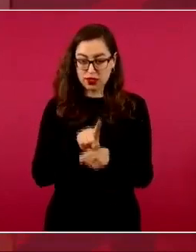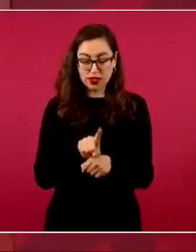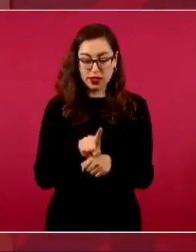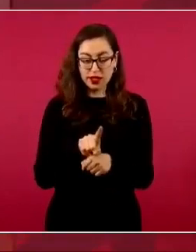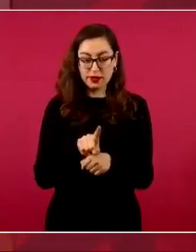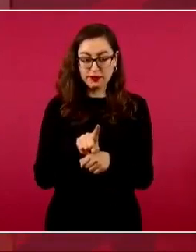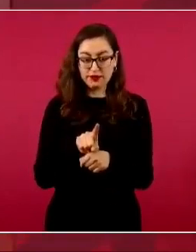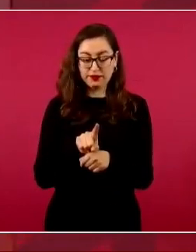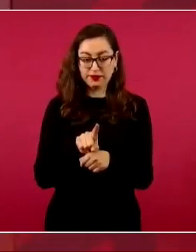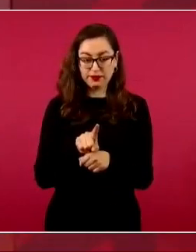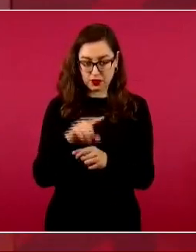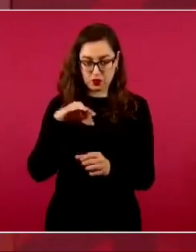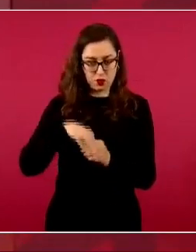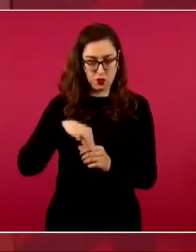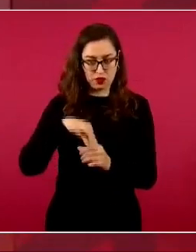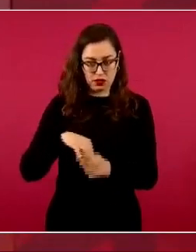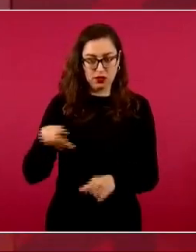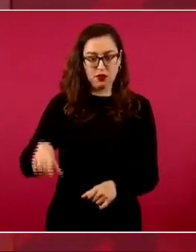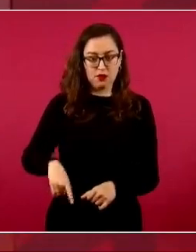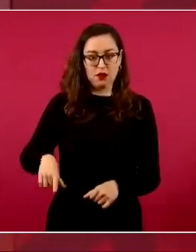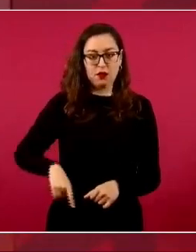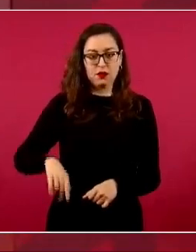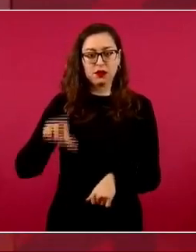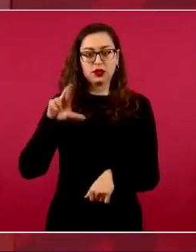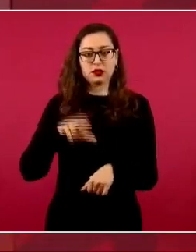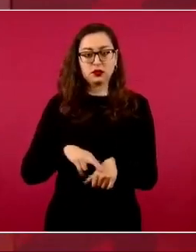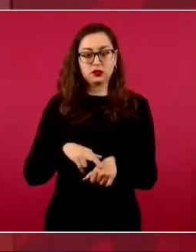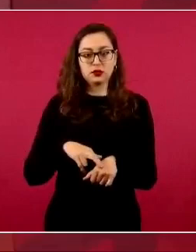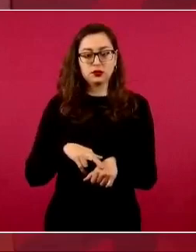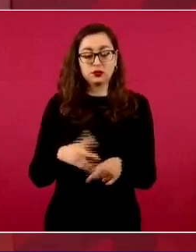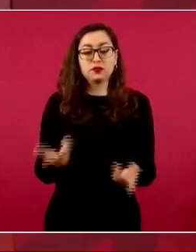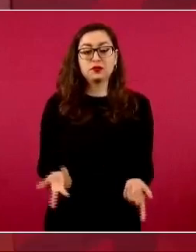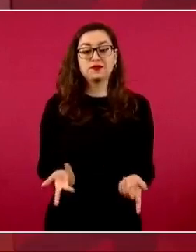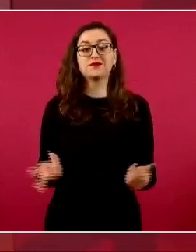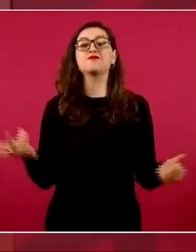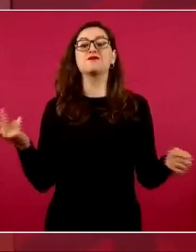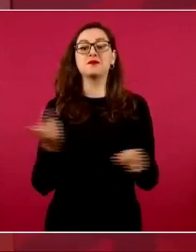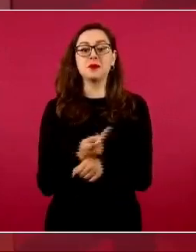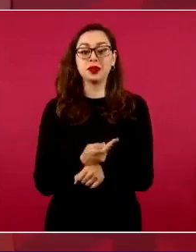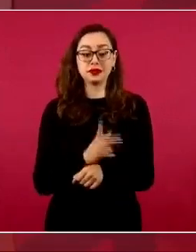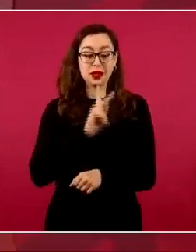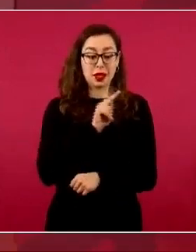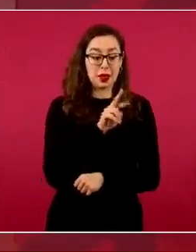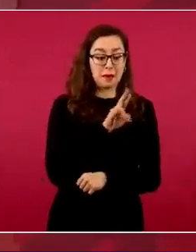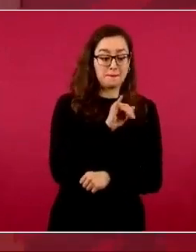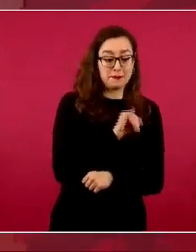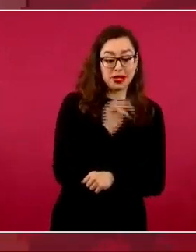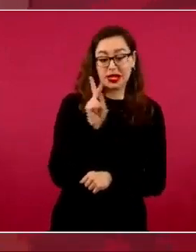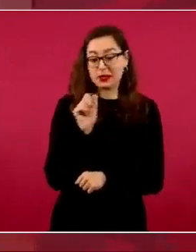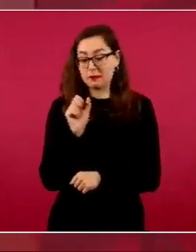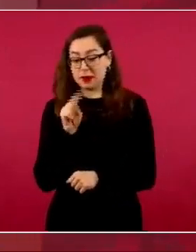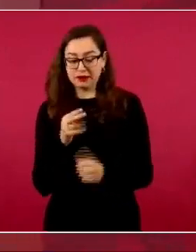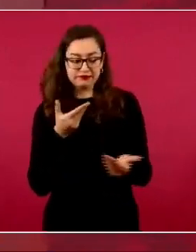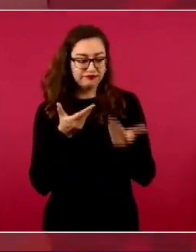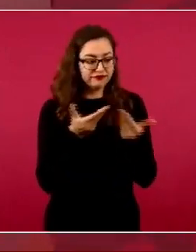con Cristóbal Arias. Y como el acuerdo de Salinas era